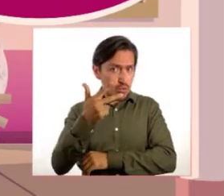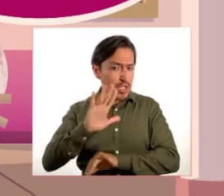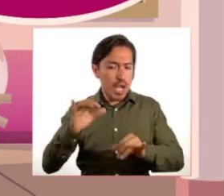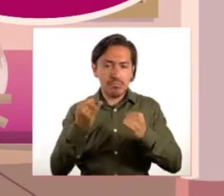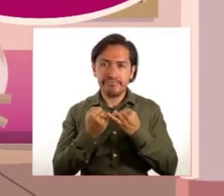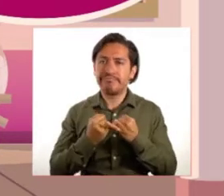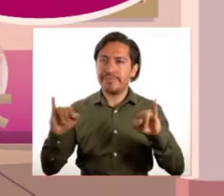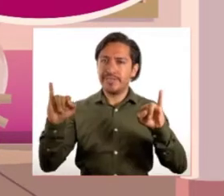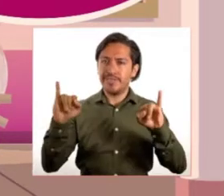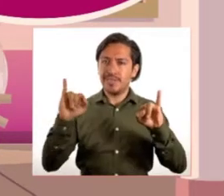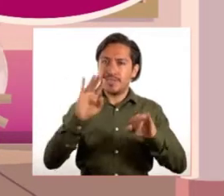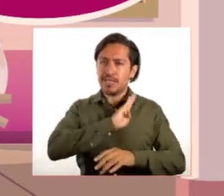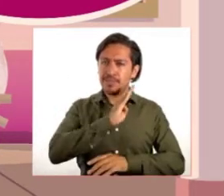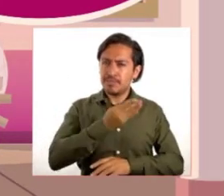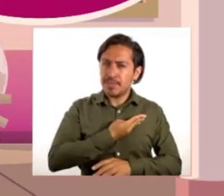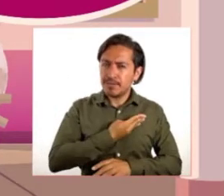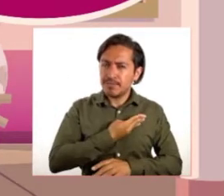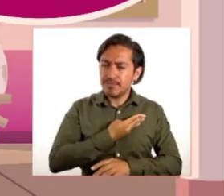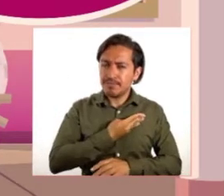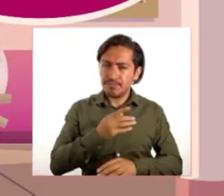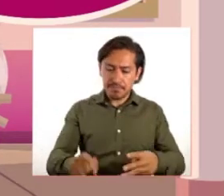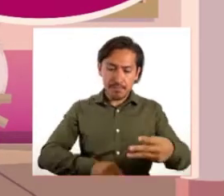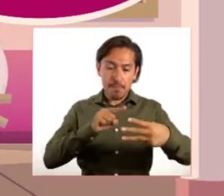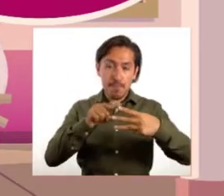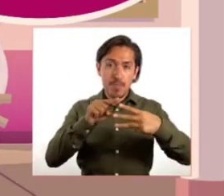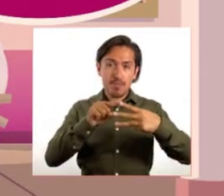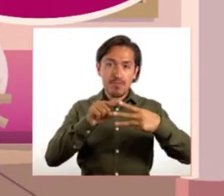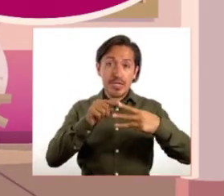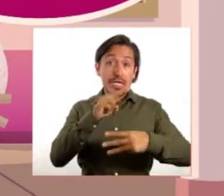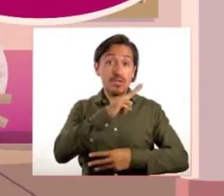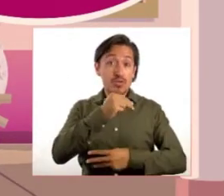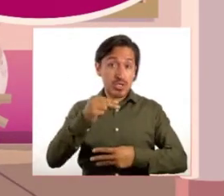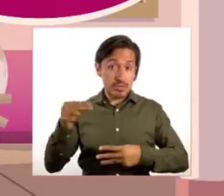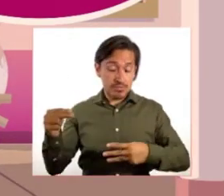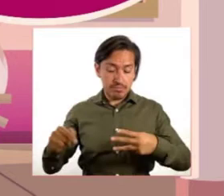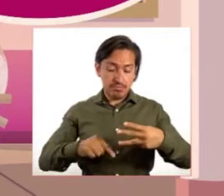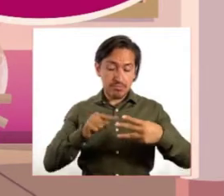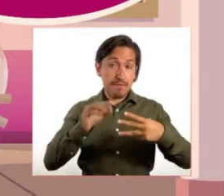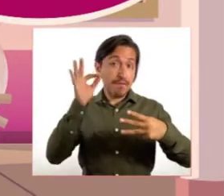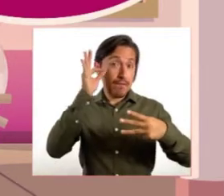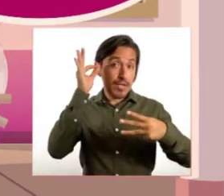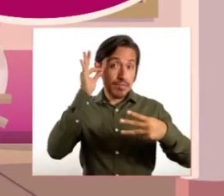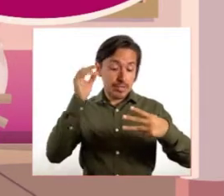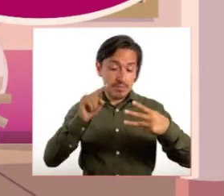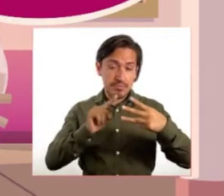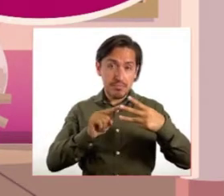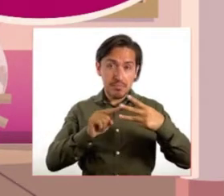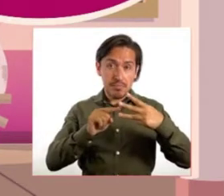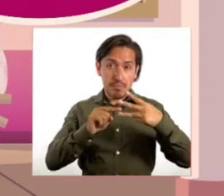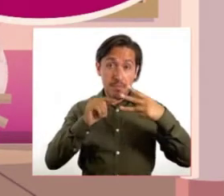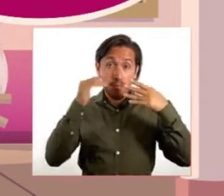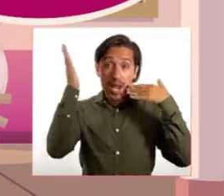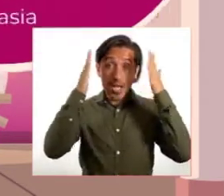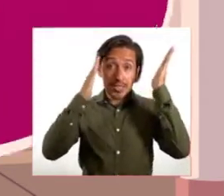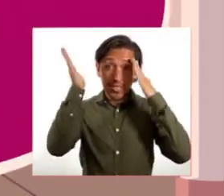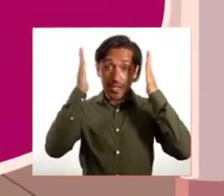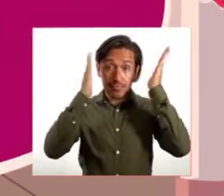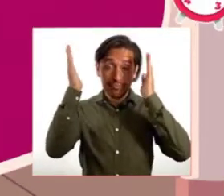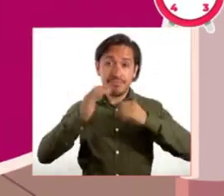de España? A. Indonesia. B. Filipinas. C.